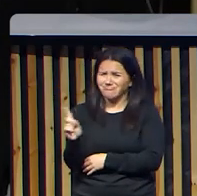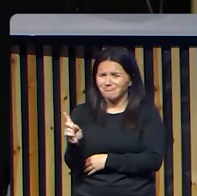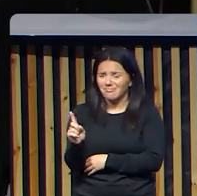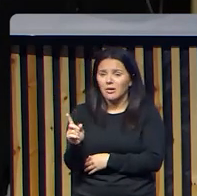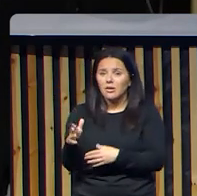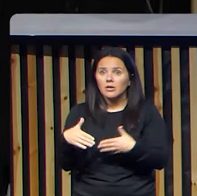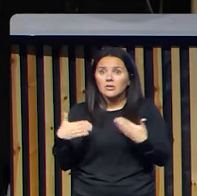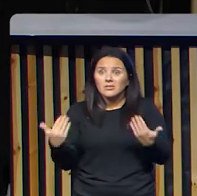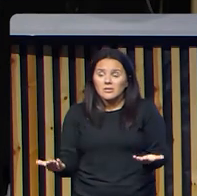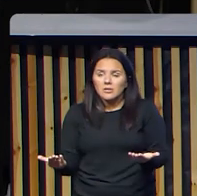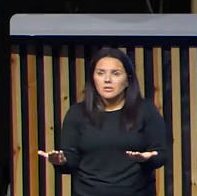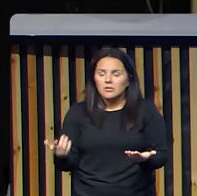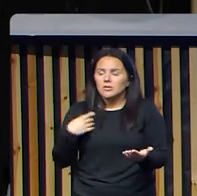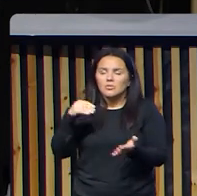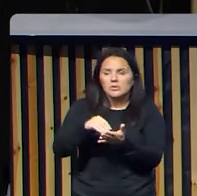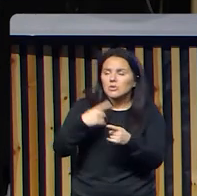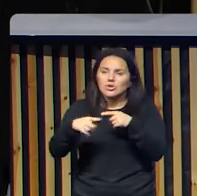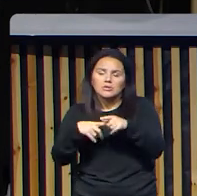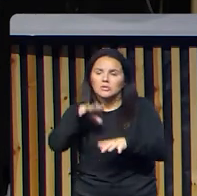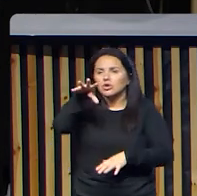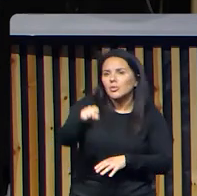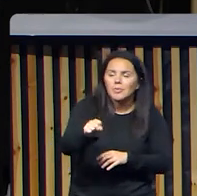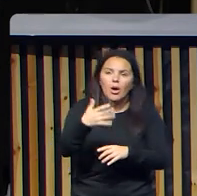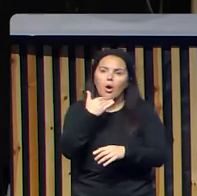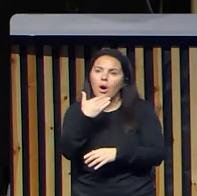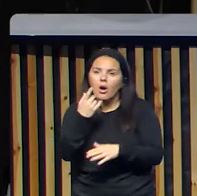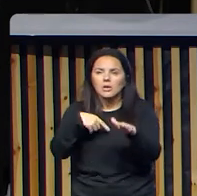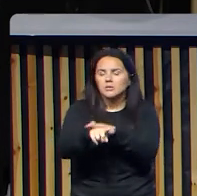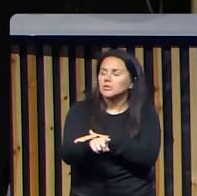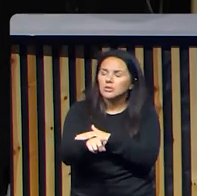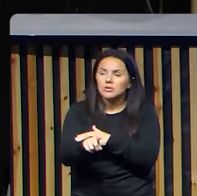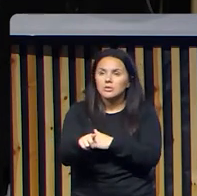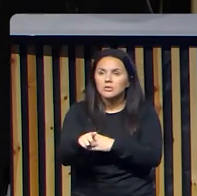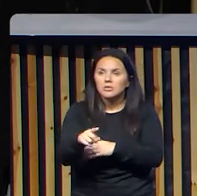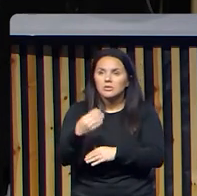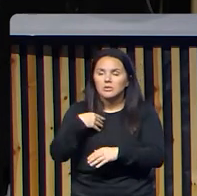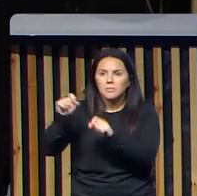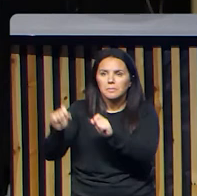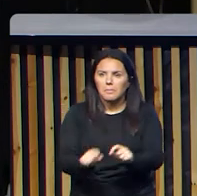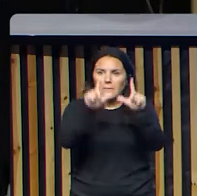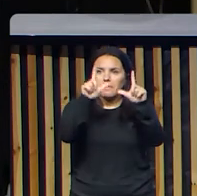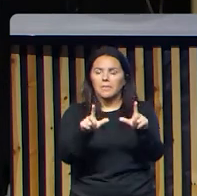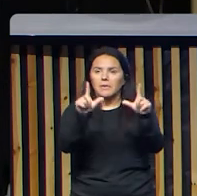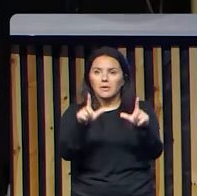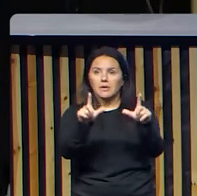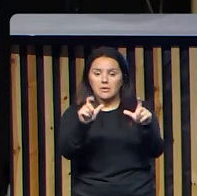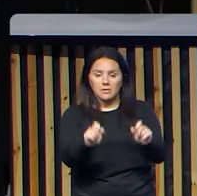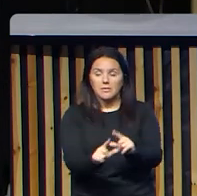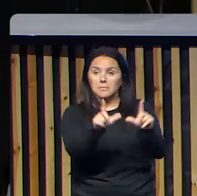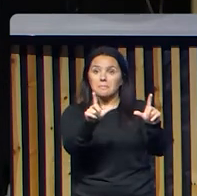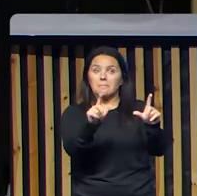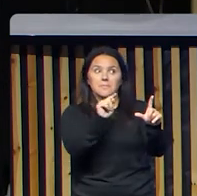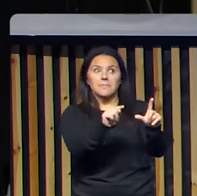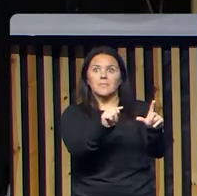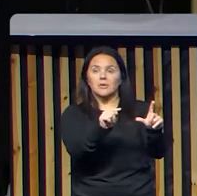Cuántas veces no estamos comprando algo o gestionando algo y sale un poco no un mensaje emergente y